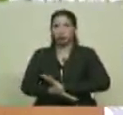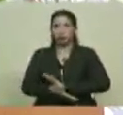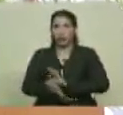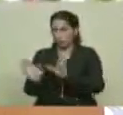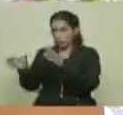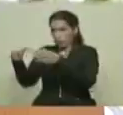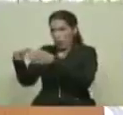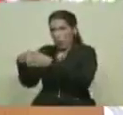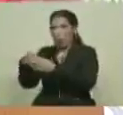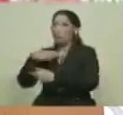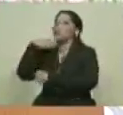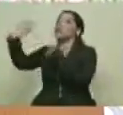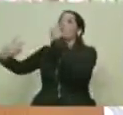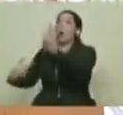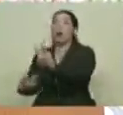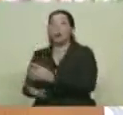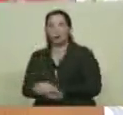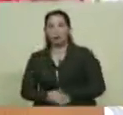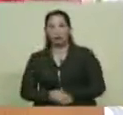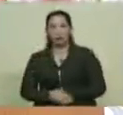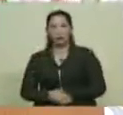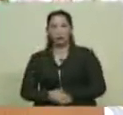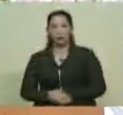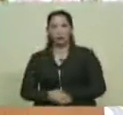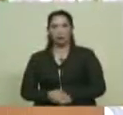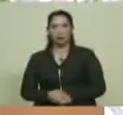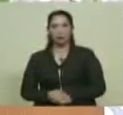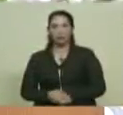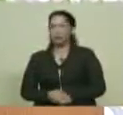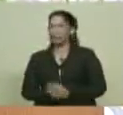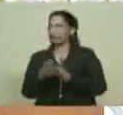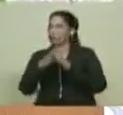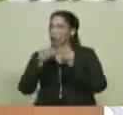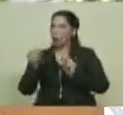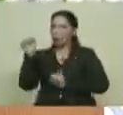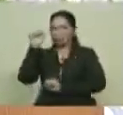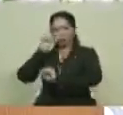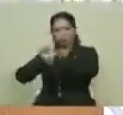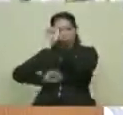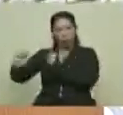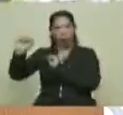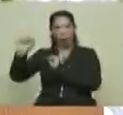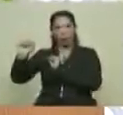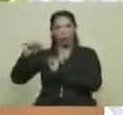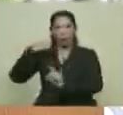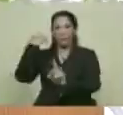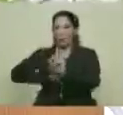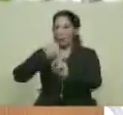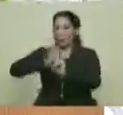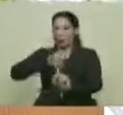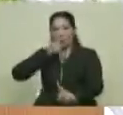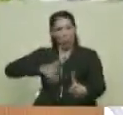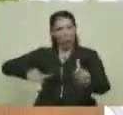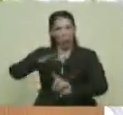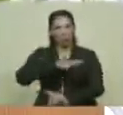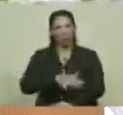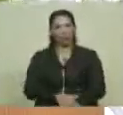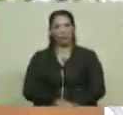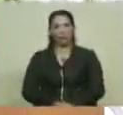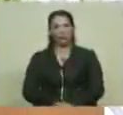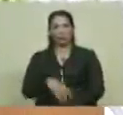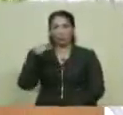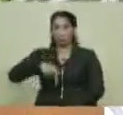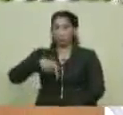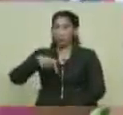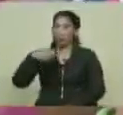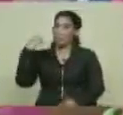un pueblo, toda su vida ha sido un pueblo rebelde, ha sido un pueblo de luchas. Y hoy, la batalla que